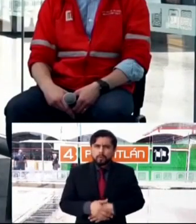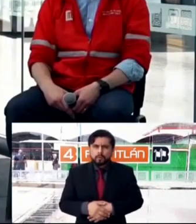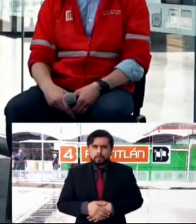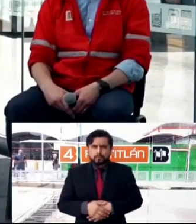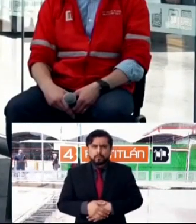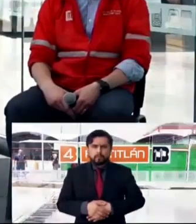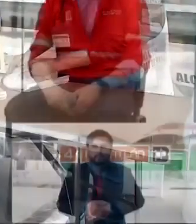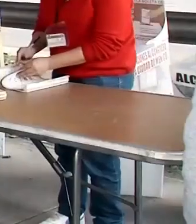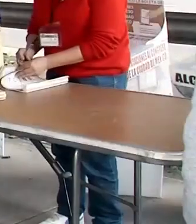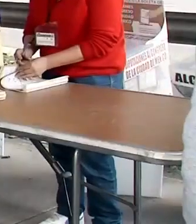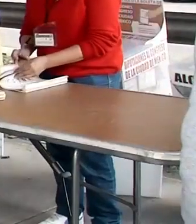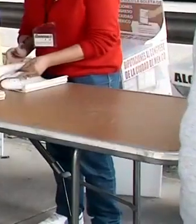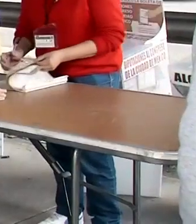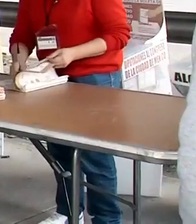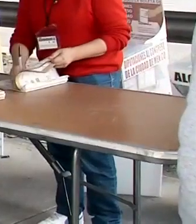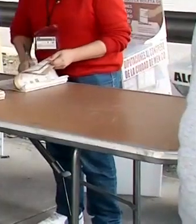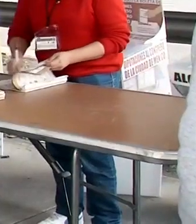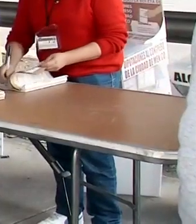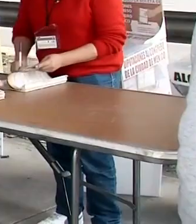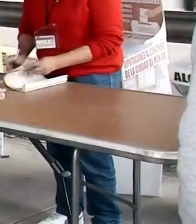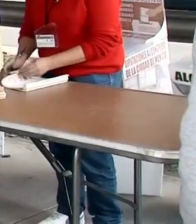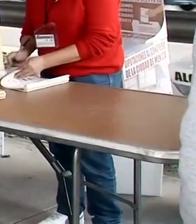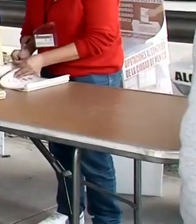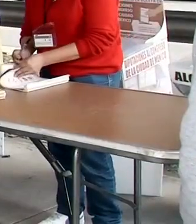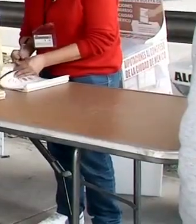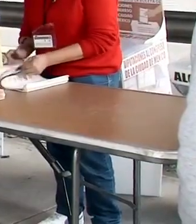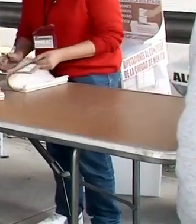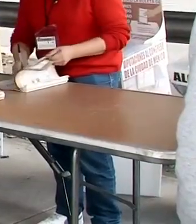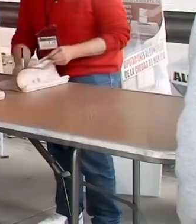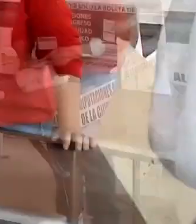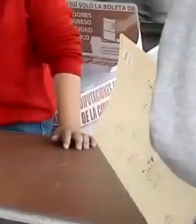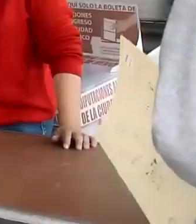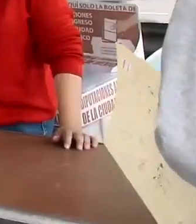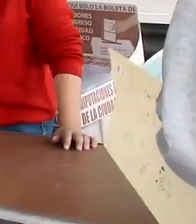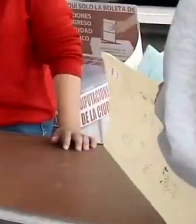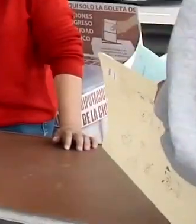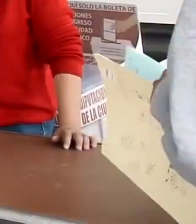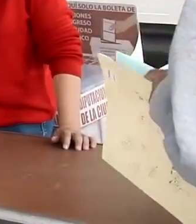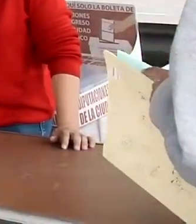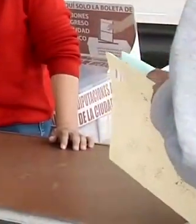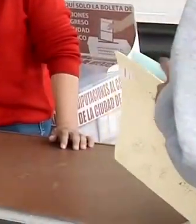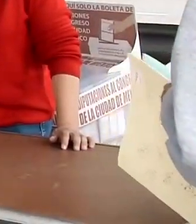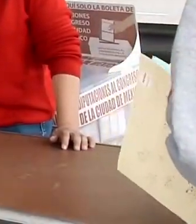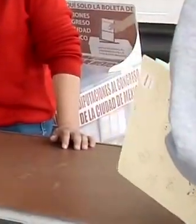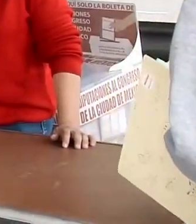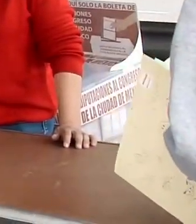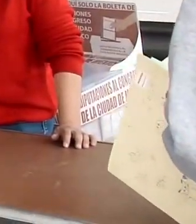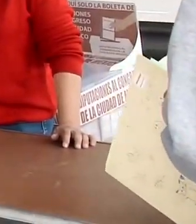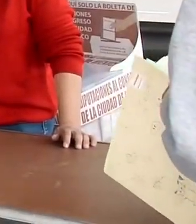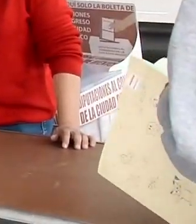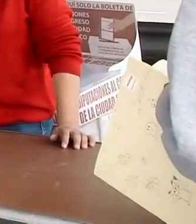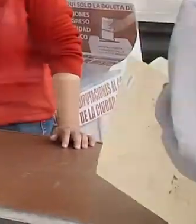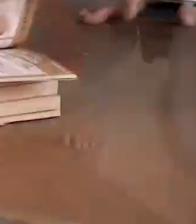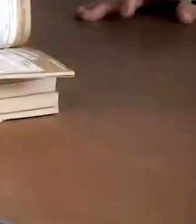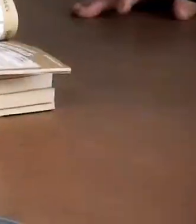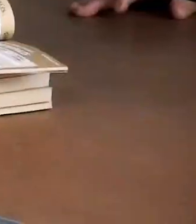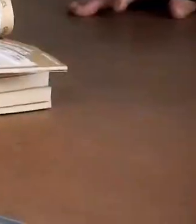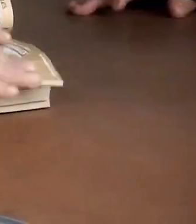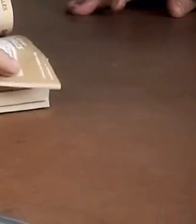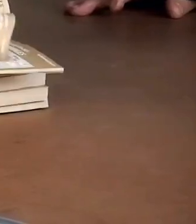comunicación nos está culpando ahora por estos resultados estas fueron las palabras del presidente y de la jefa de gobierno claudia chingón